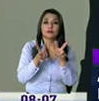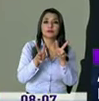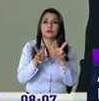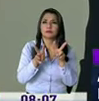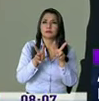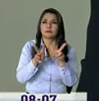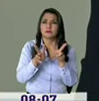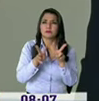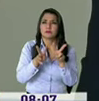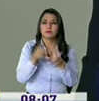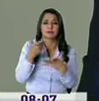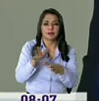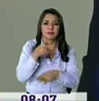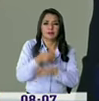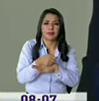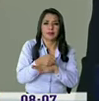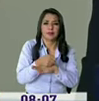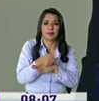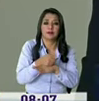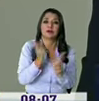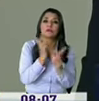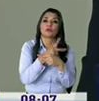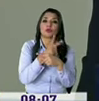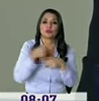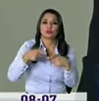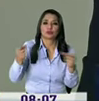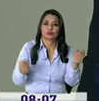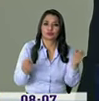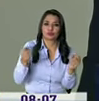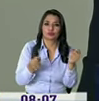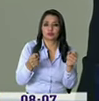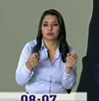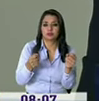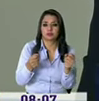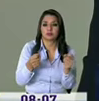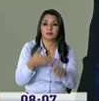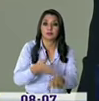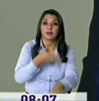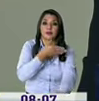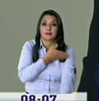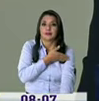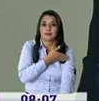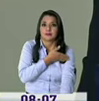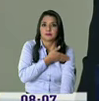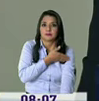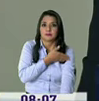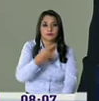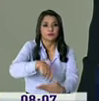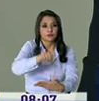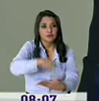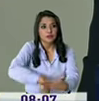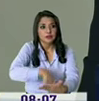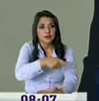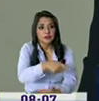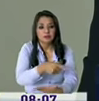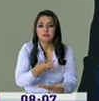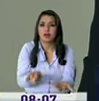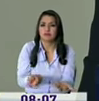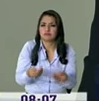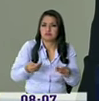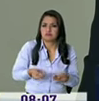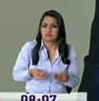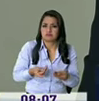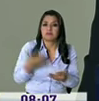ha puesto la orden de producción de los carros antes de que nosotros firmemos el fideicomiso, que es